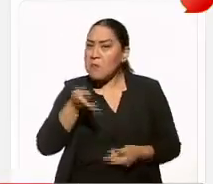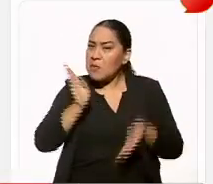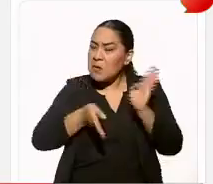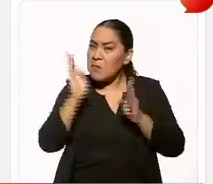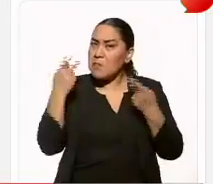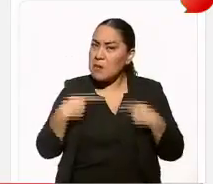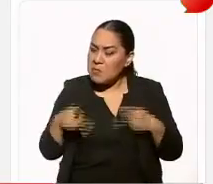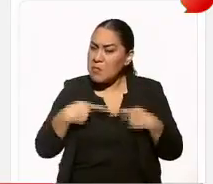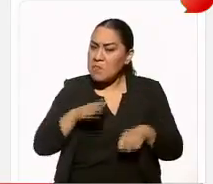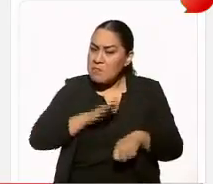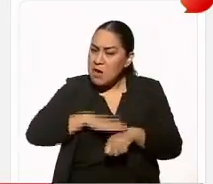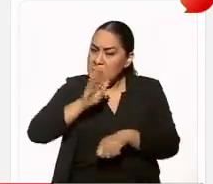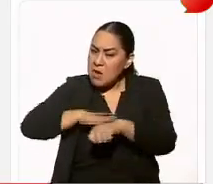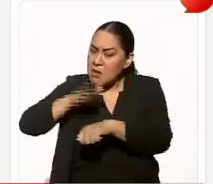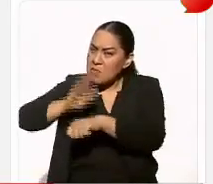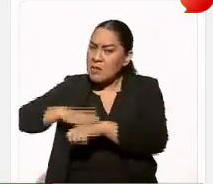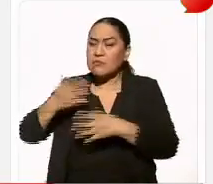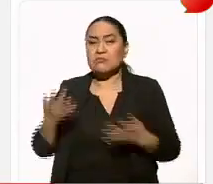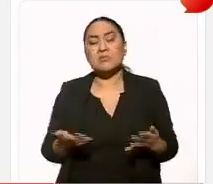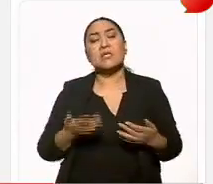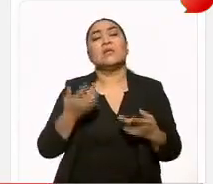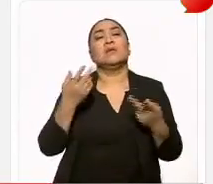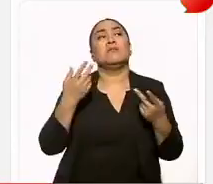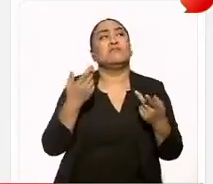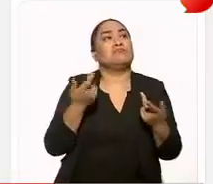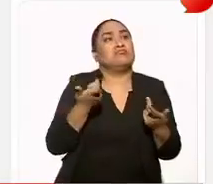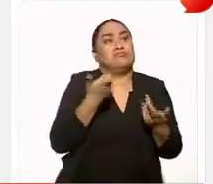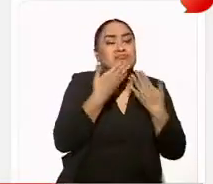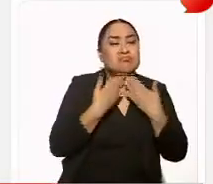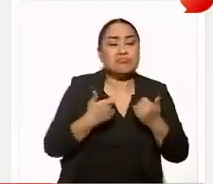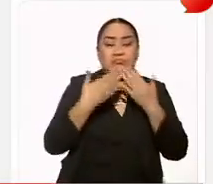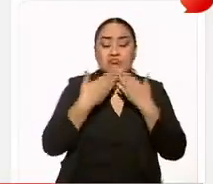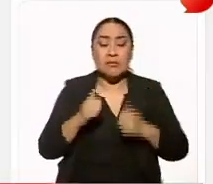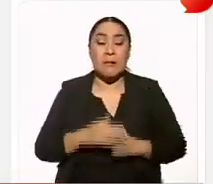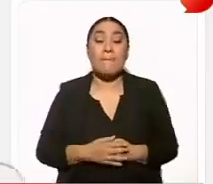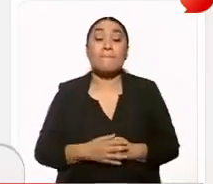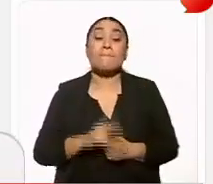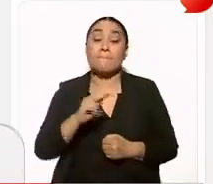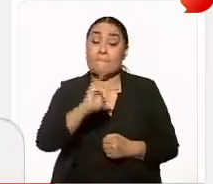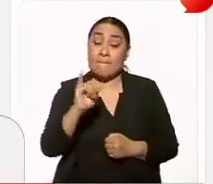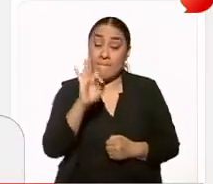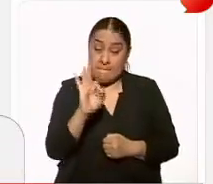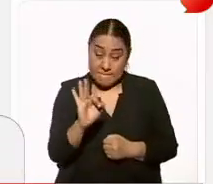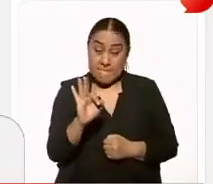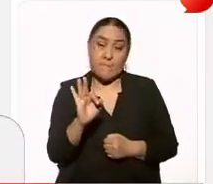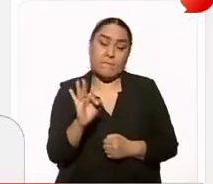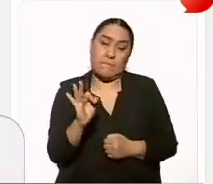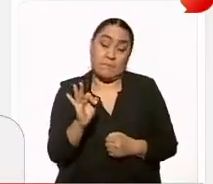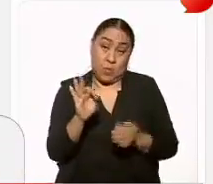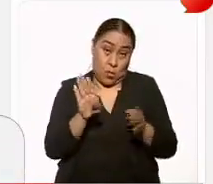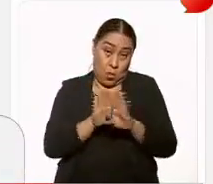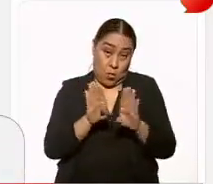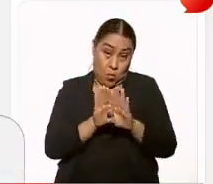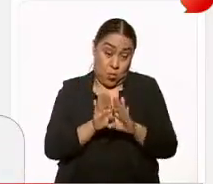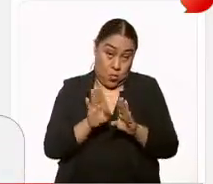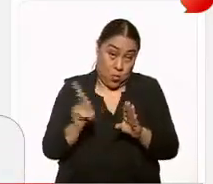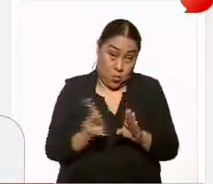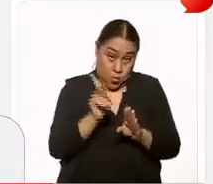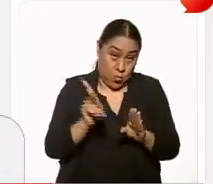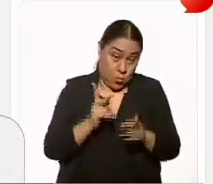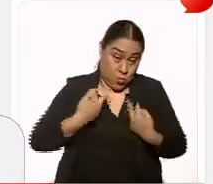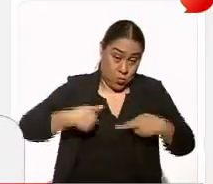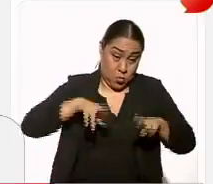la gente trabajadora, y cada vez hay menos para más. El Poder Judicial no está para representar al pueblo. Justicia no es del